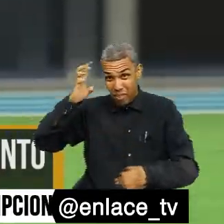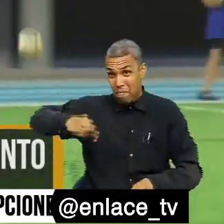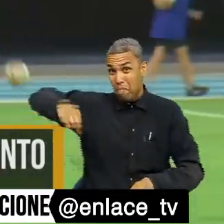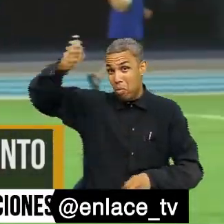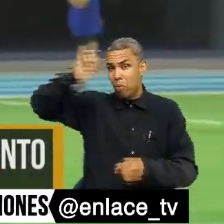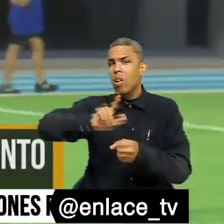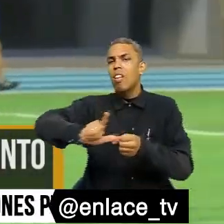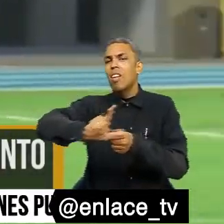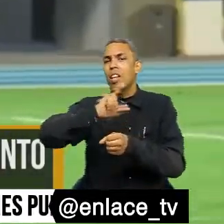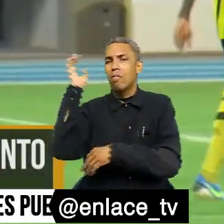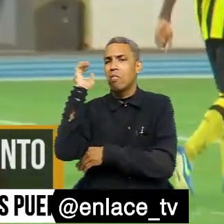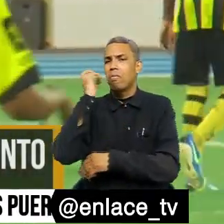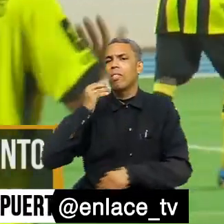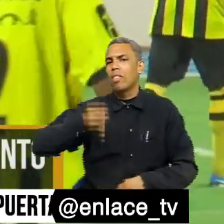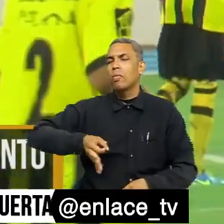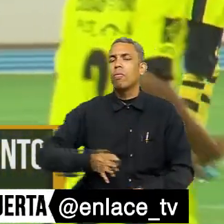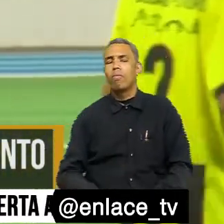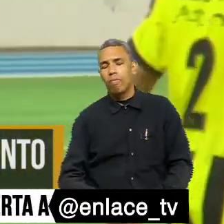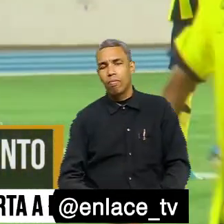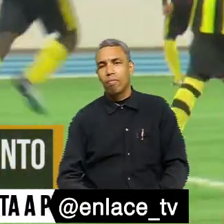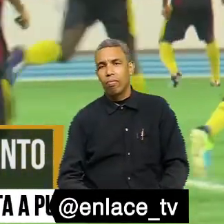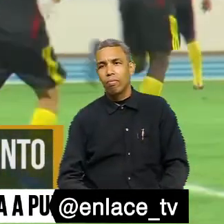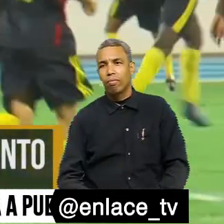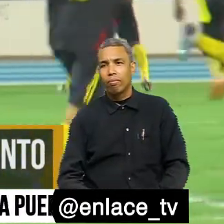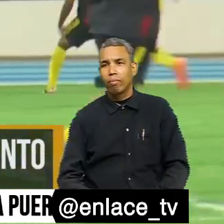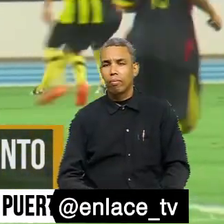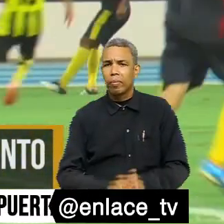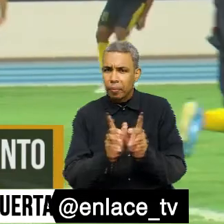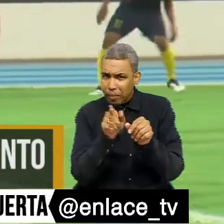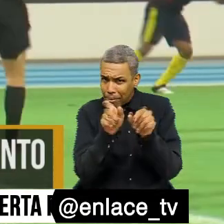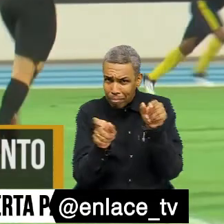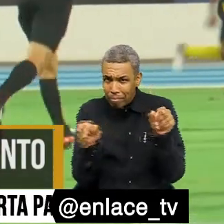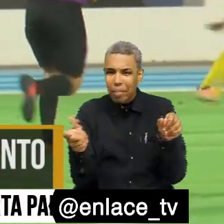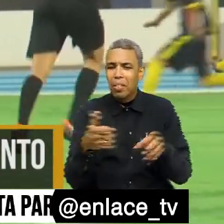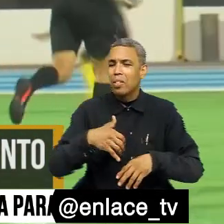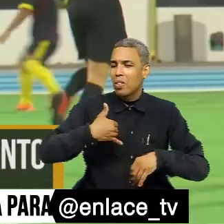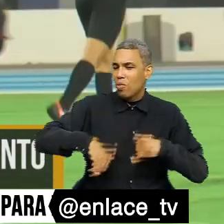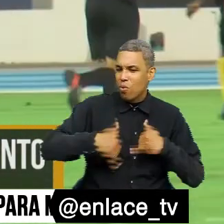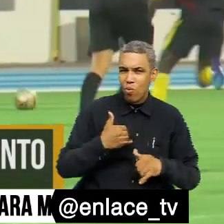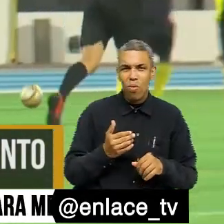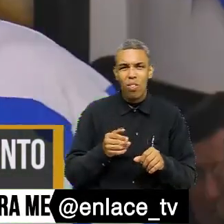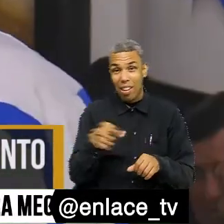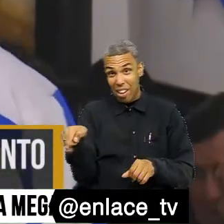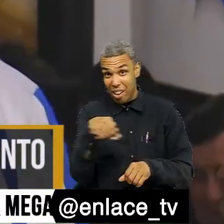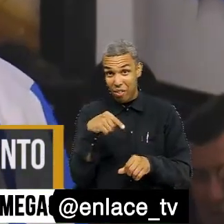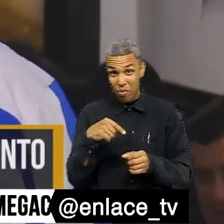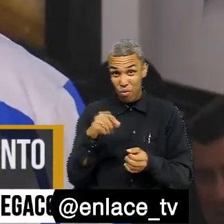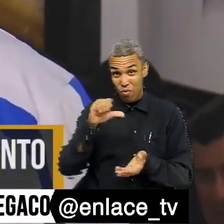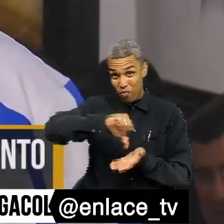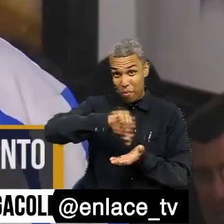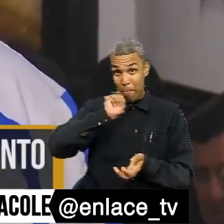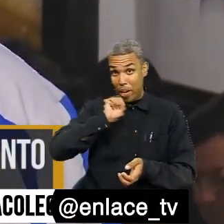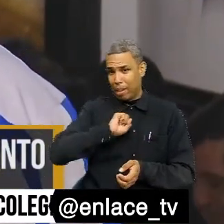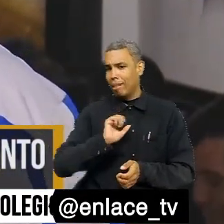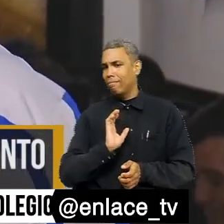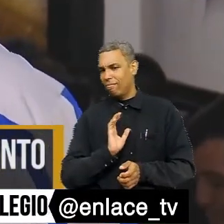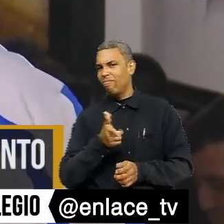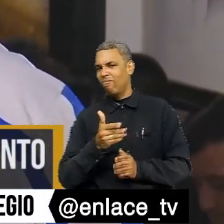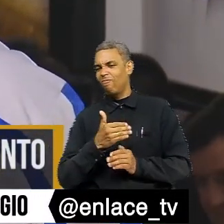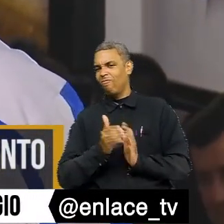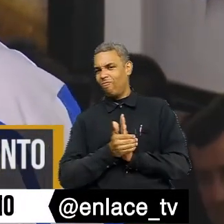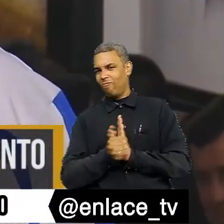Estrada mencionó que los jugadores barranqueños tienen un plus que está siendo aprovechado a nivel nacional. Yo digo que